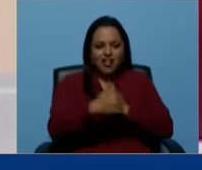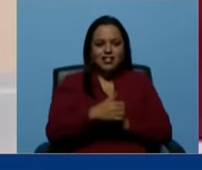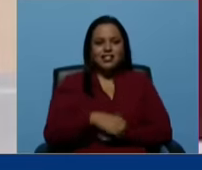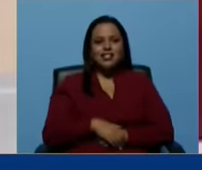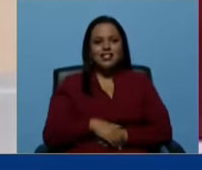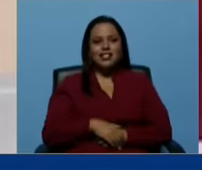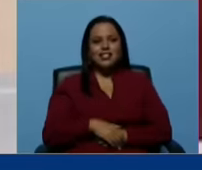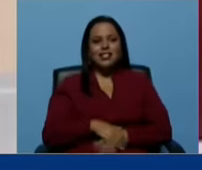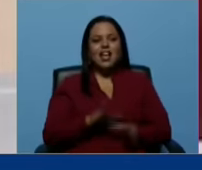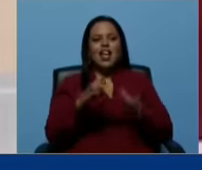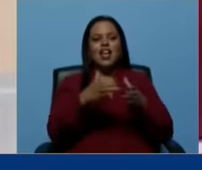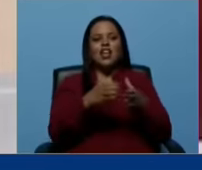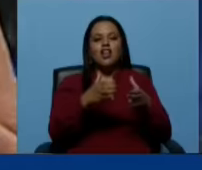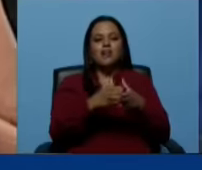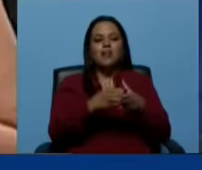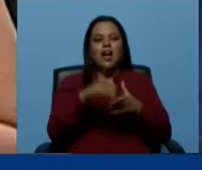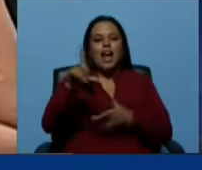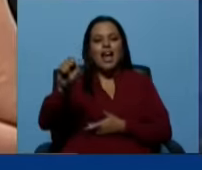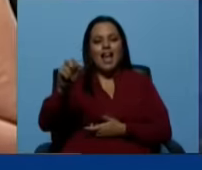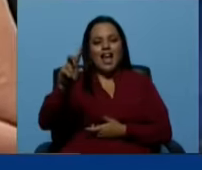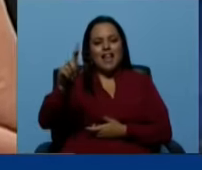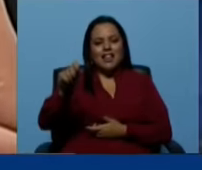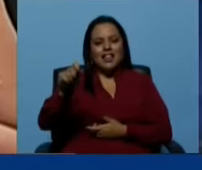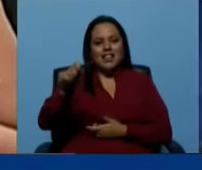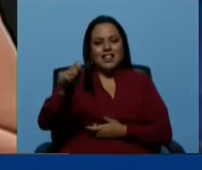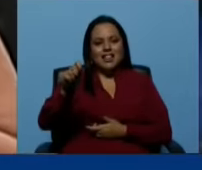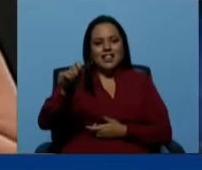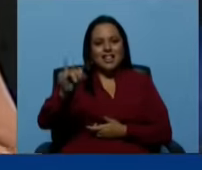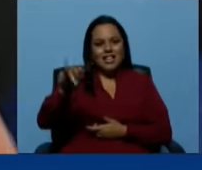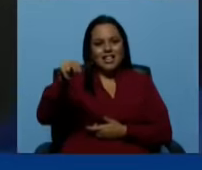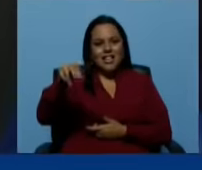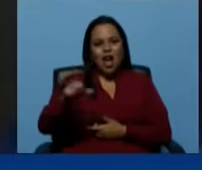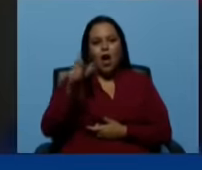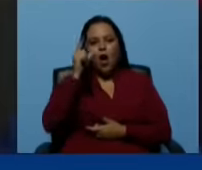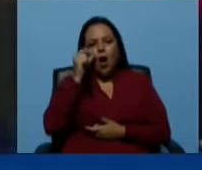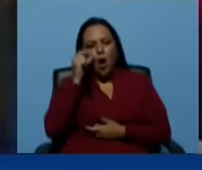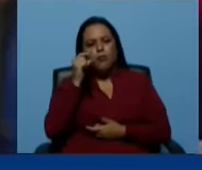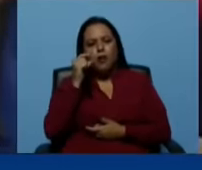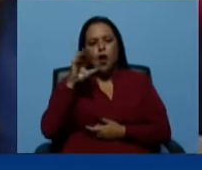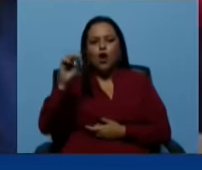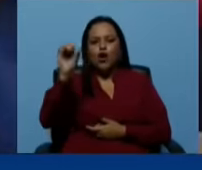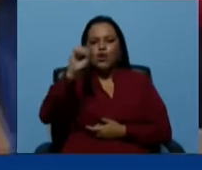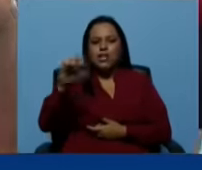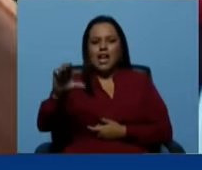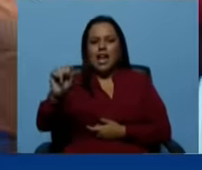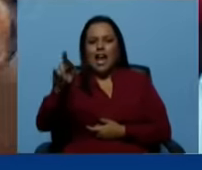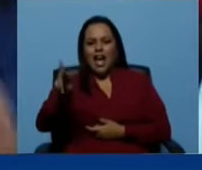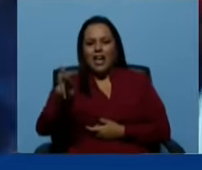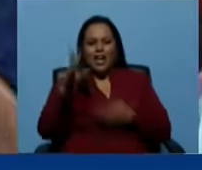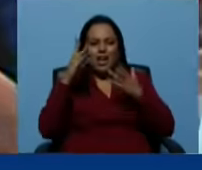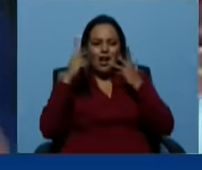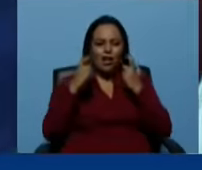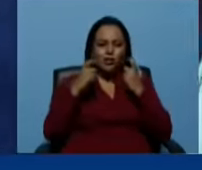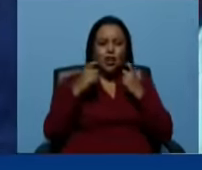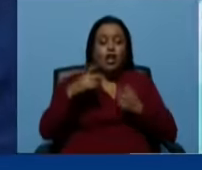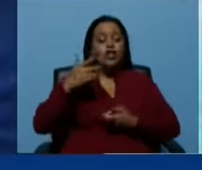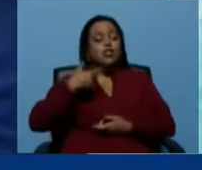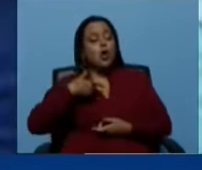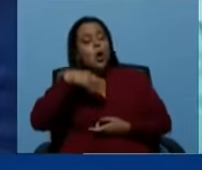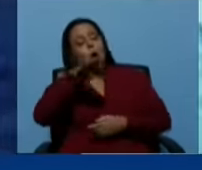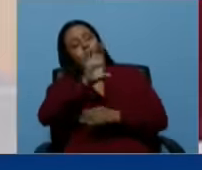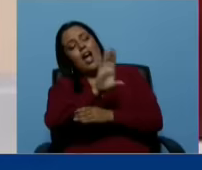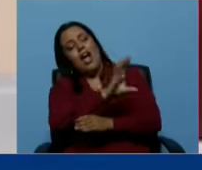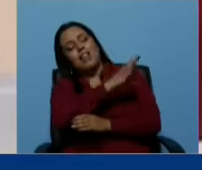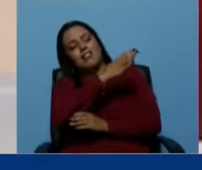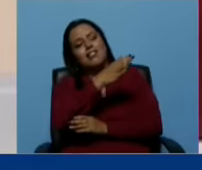la dimensión latina, Oscar de León. Ah, yo soy el cantante